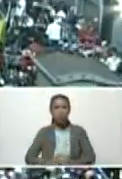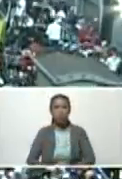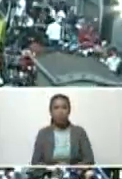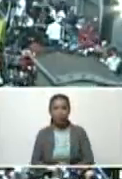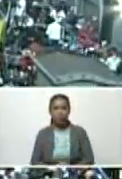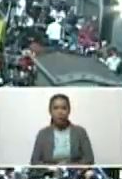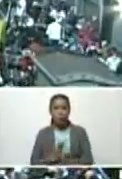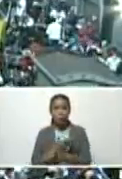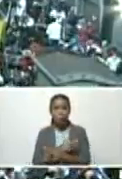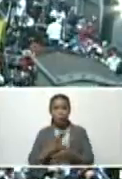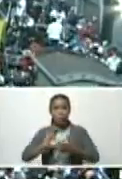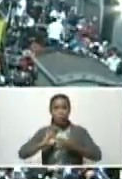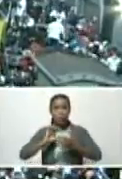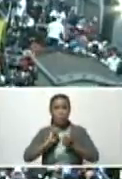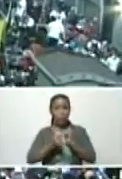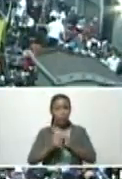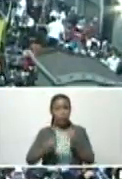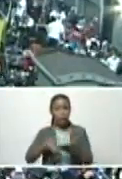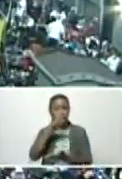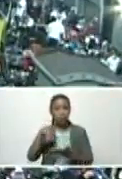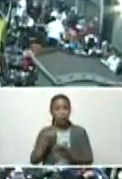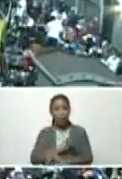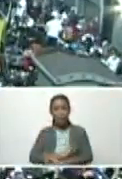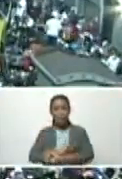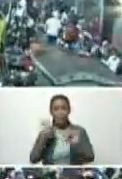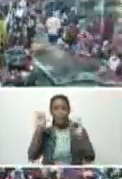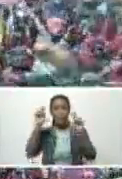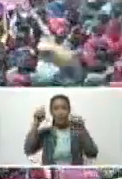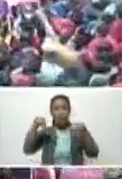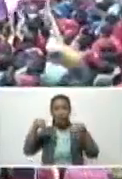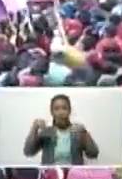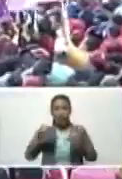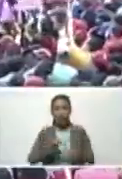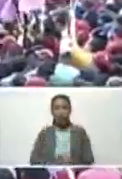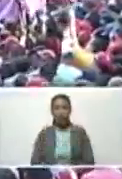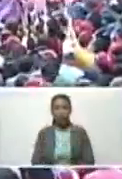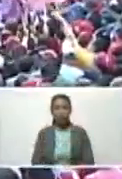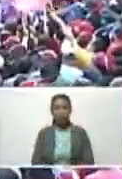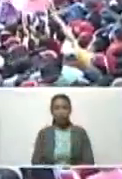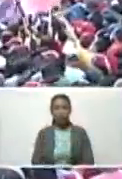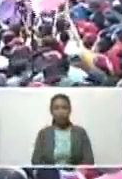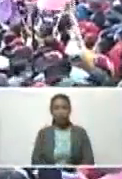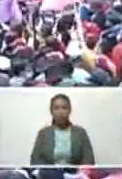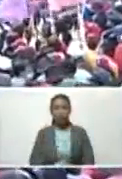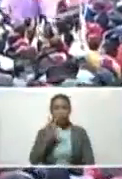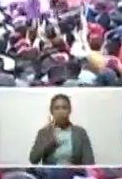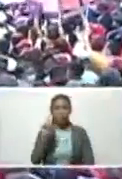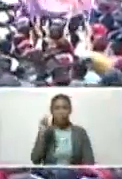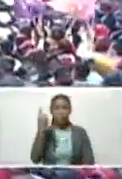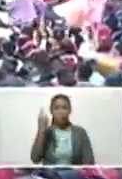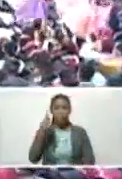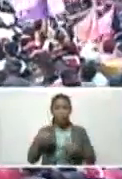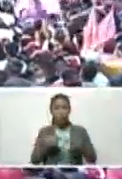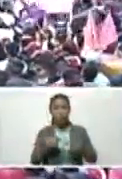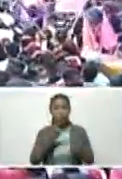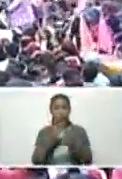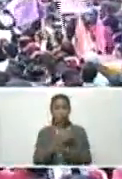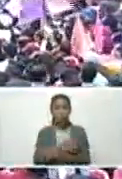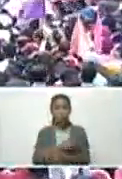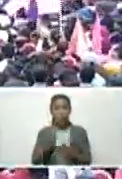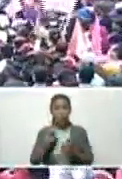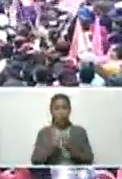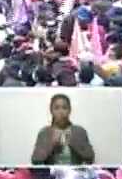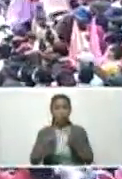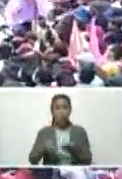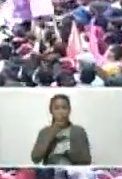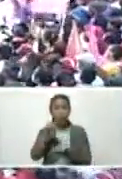Los Juegos Deportivos Nacionales han terminado hoy. Los tres primeros lugares de los Juegos Deportivos